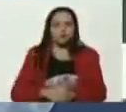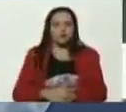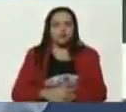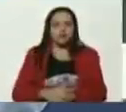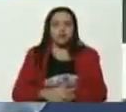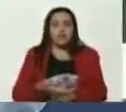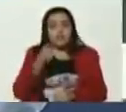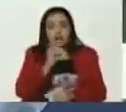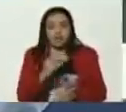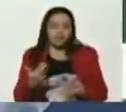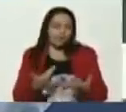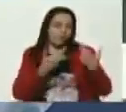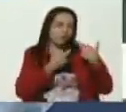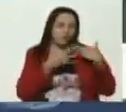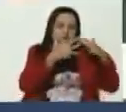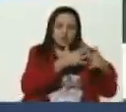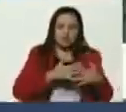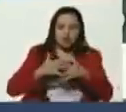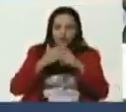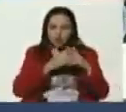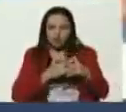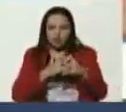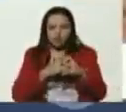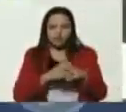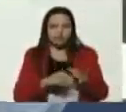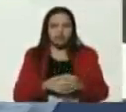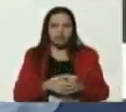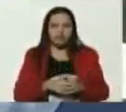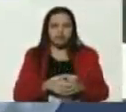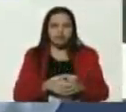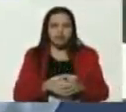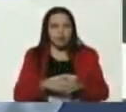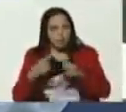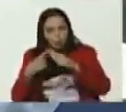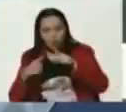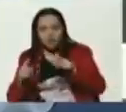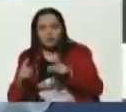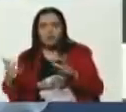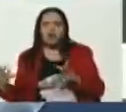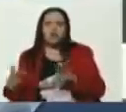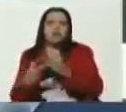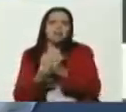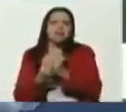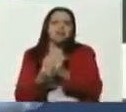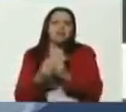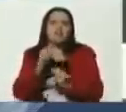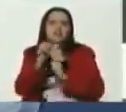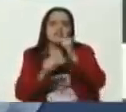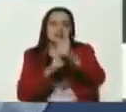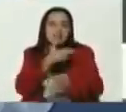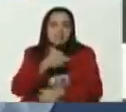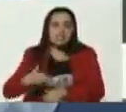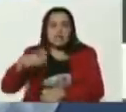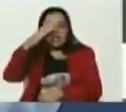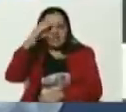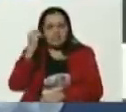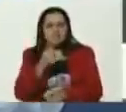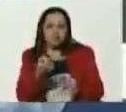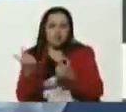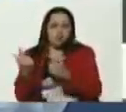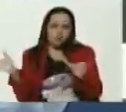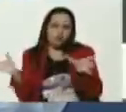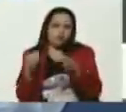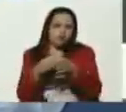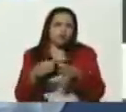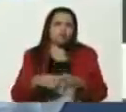Estados Unidos. Me acompañó Delcy, era canciller en ese momento, la vicepresidenta, y fuimos allá.